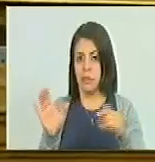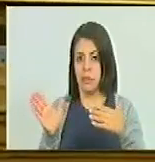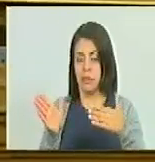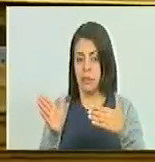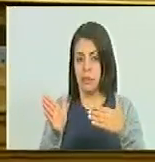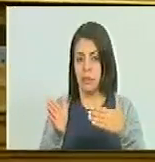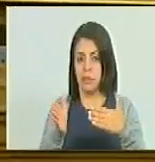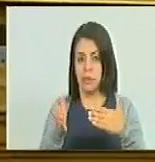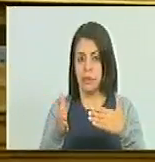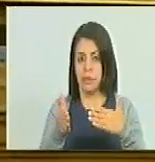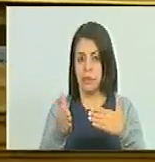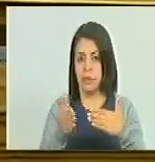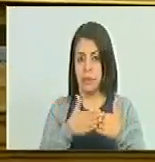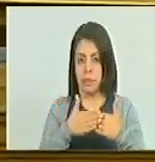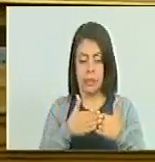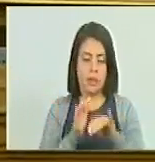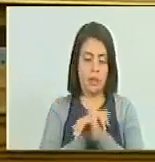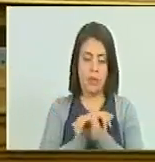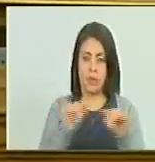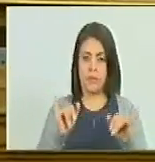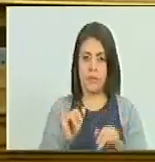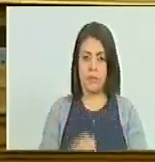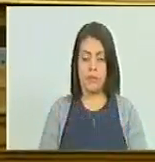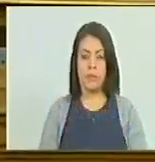Se va a cerrar. Se cierra.